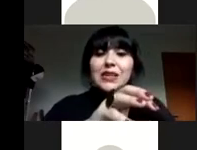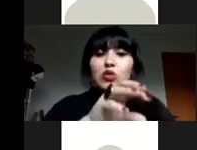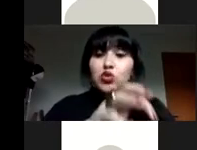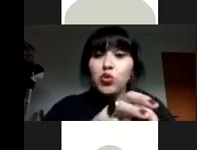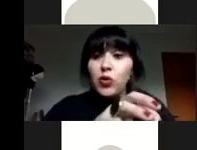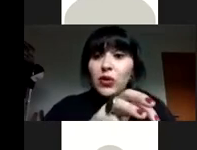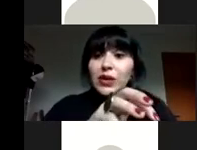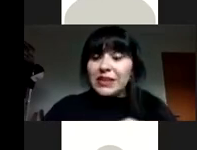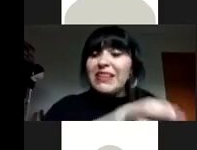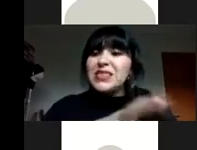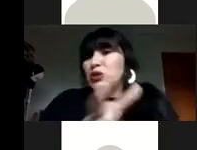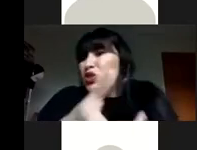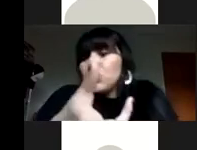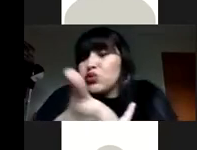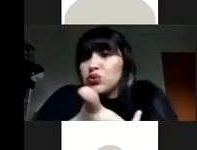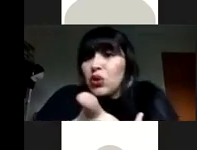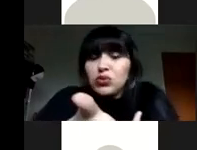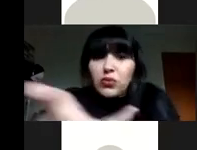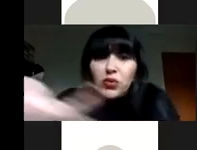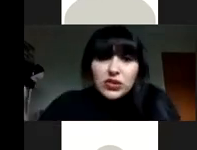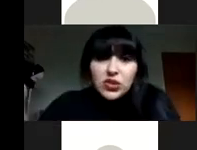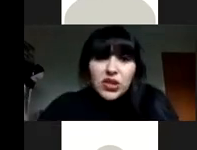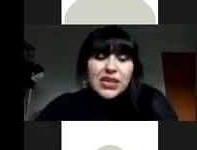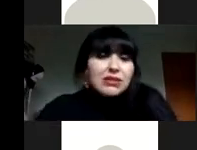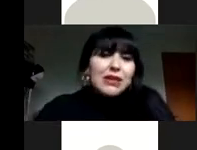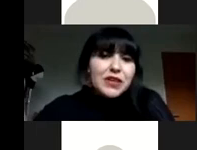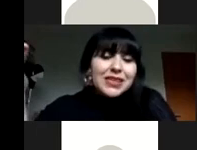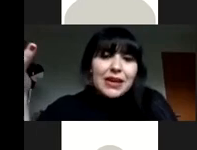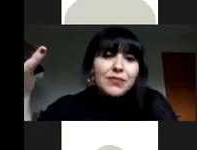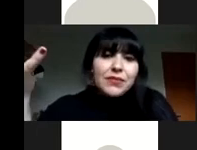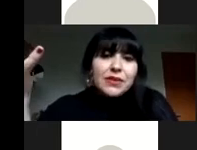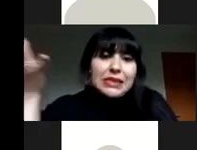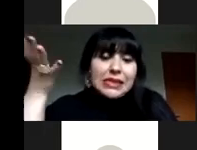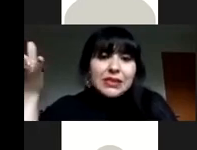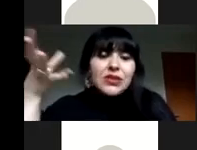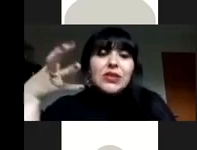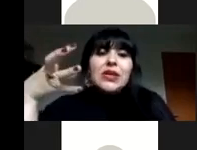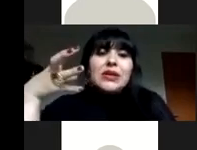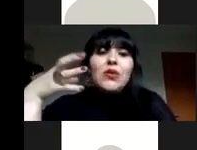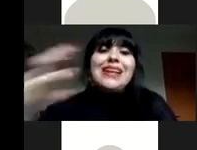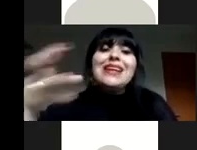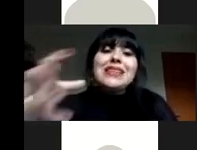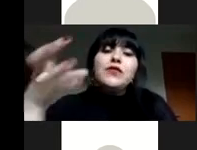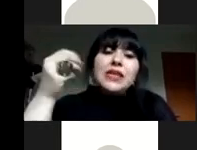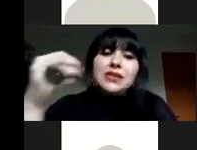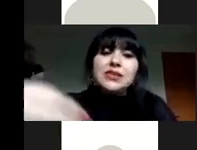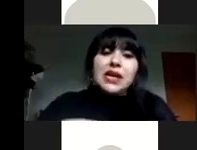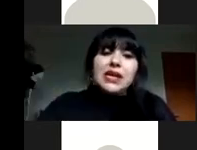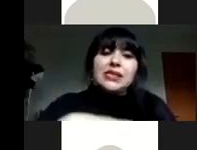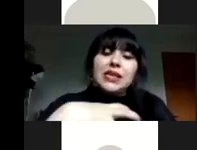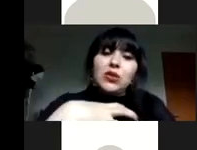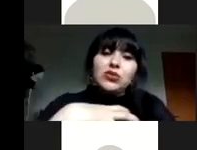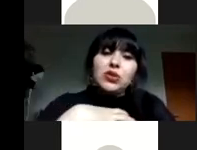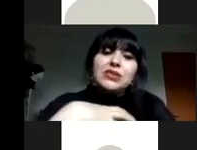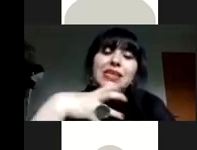del consumo, te va a decir, pero si yo solo consumo cuando estoy en la fiesta, ¿cierto? ¿Cuál es la gran diferencia